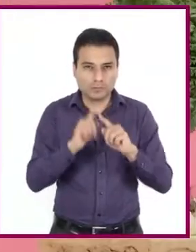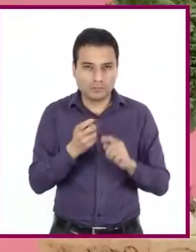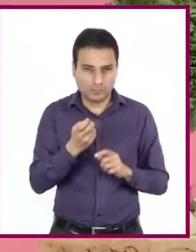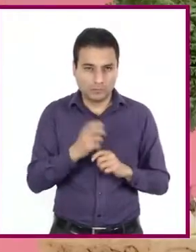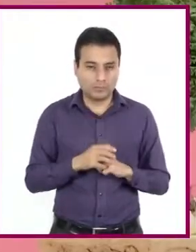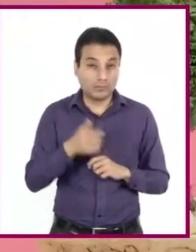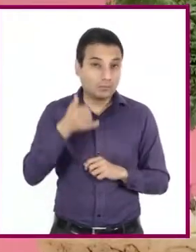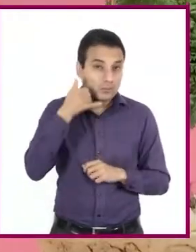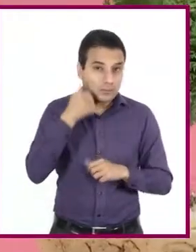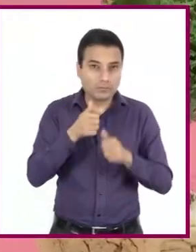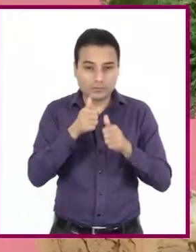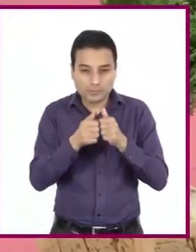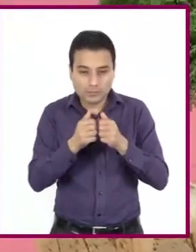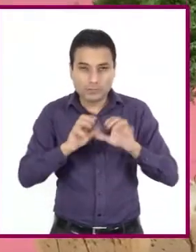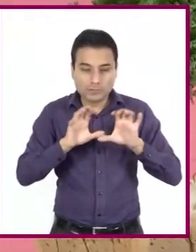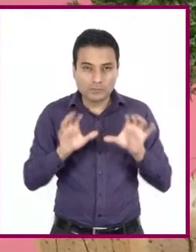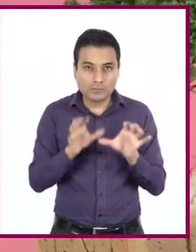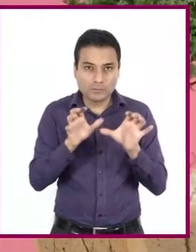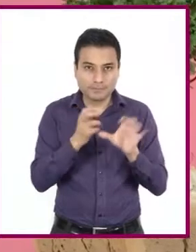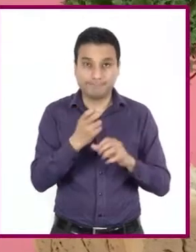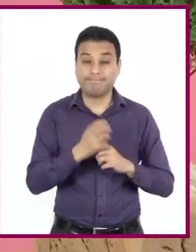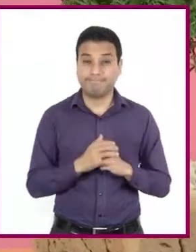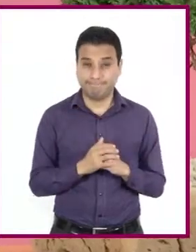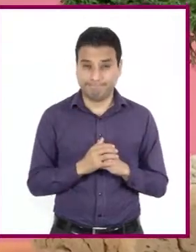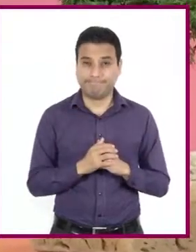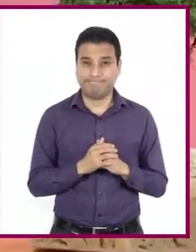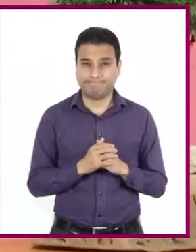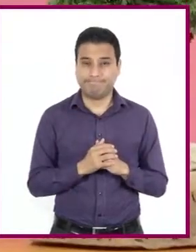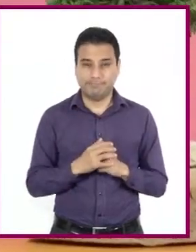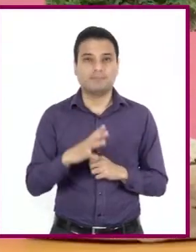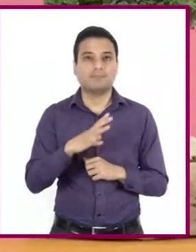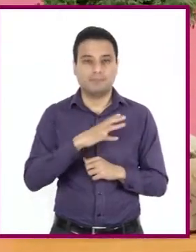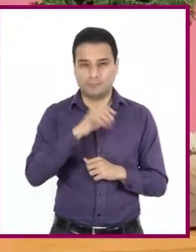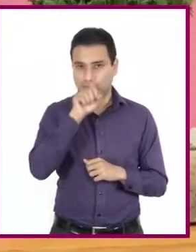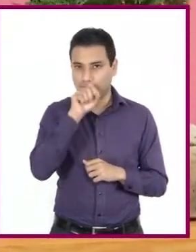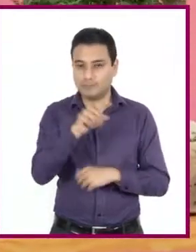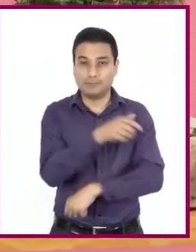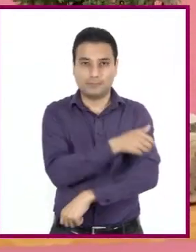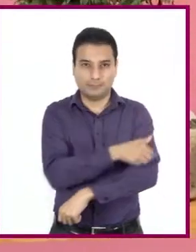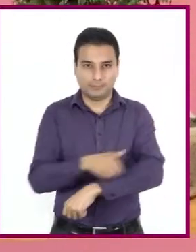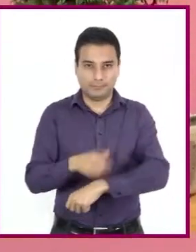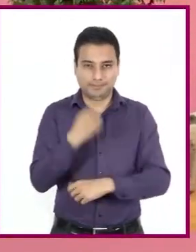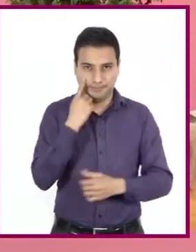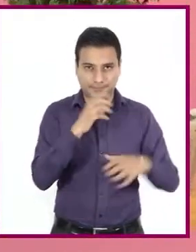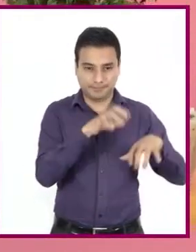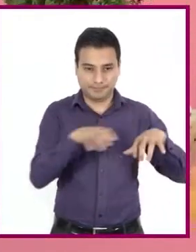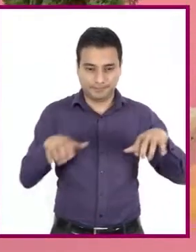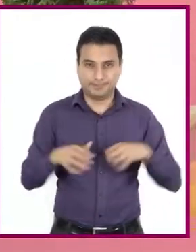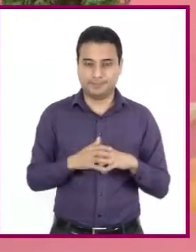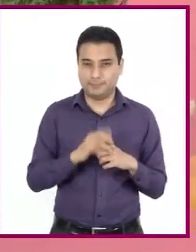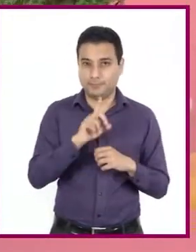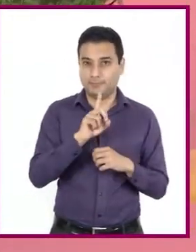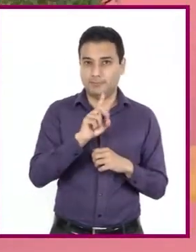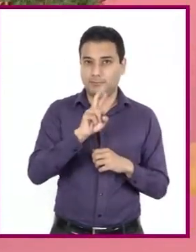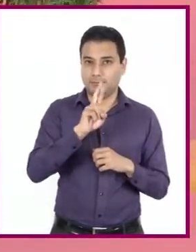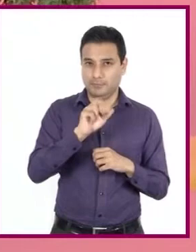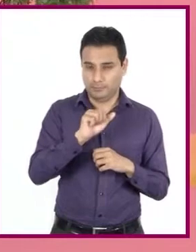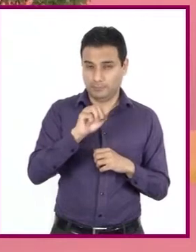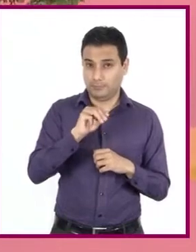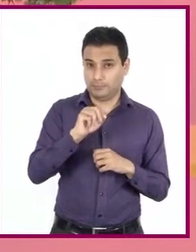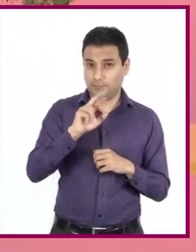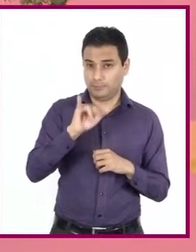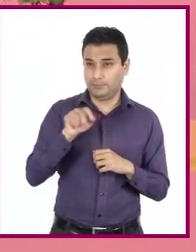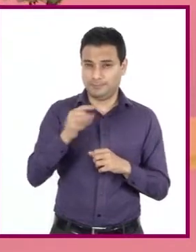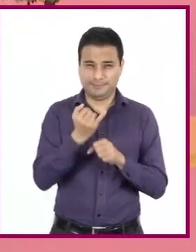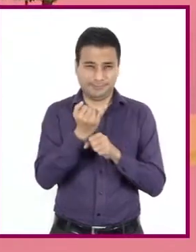electrónicos. Así es, y cada fuente pertenece a una familia. Observemos qué nos dice la doctora Mariana Garone Gravier,